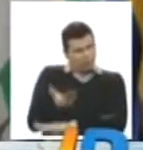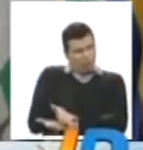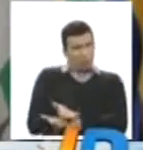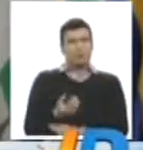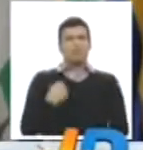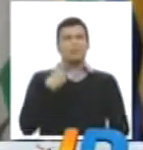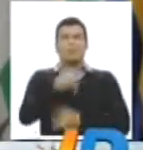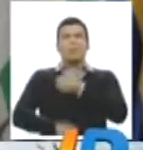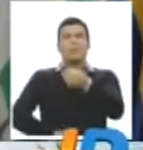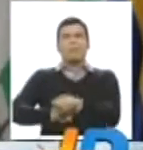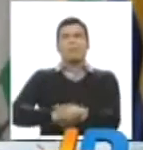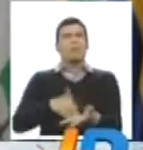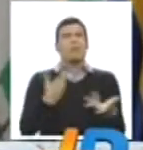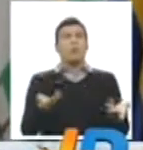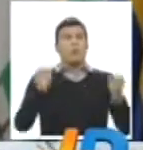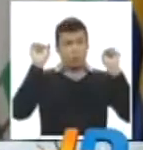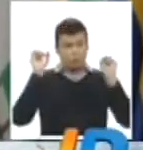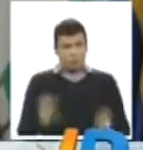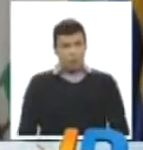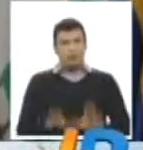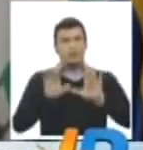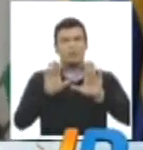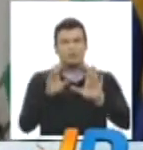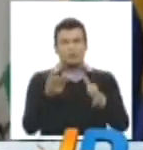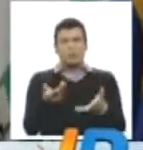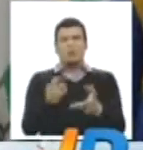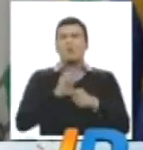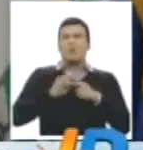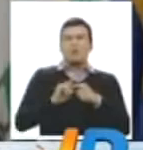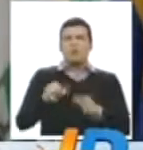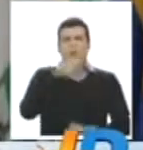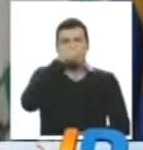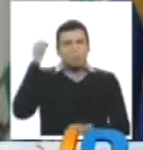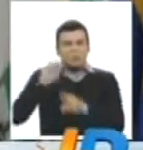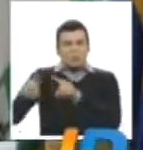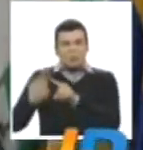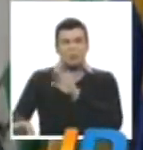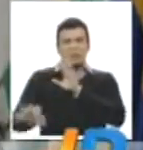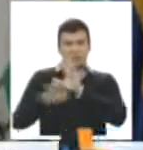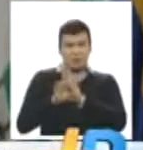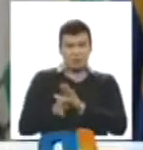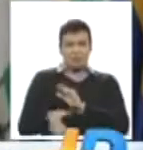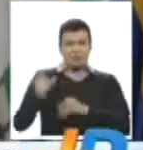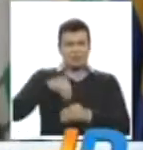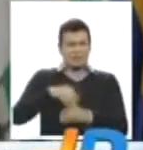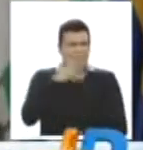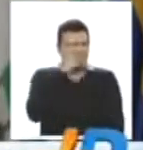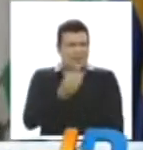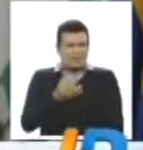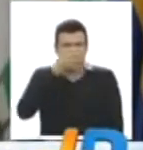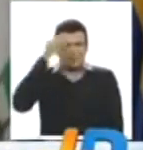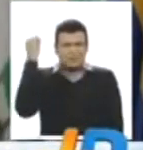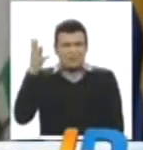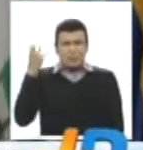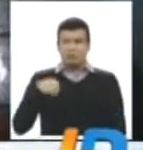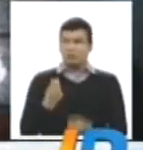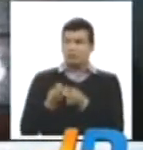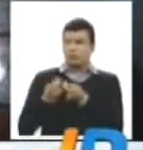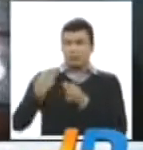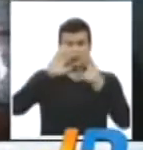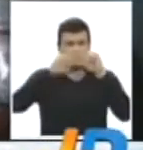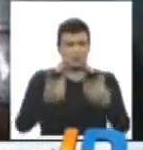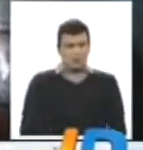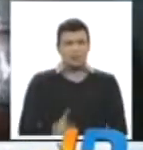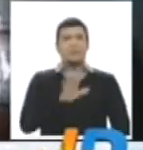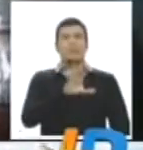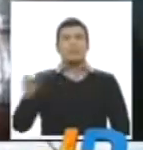de arena para sacar este consumo de alucinógenos y sobre todo tan perverso que puede ser que funcione al lado de un colegio.